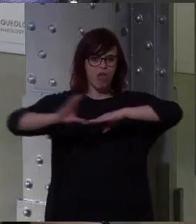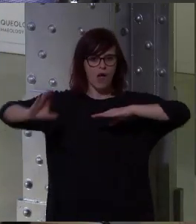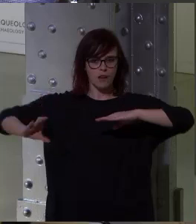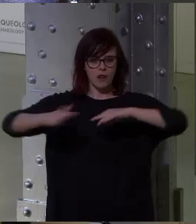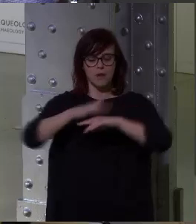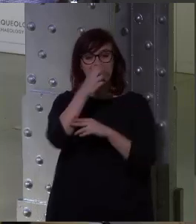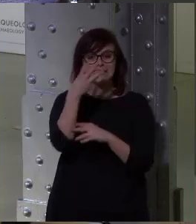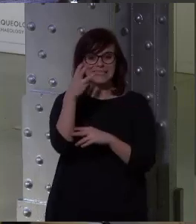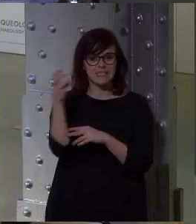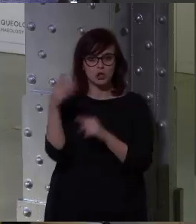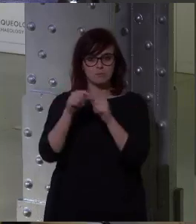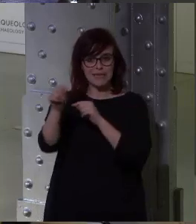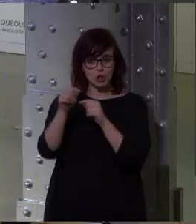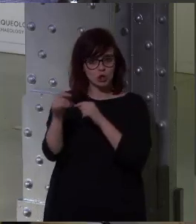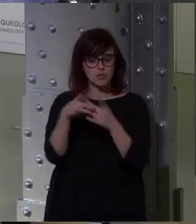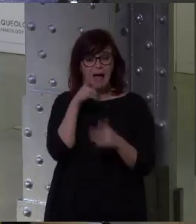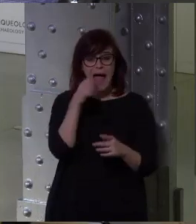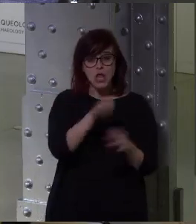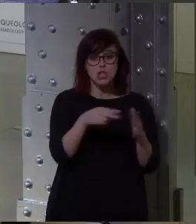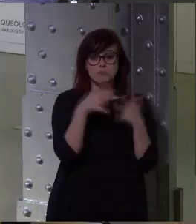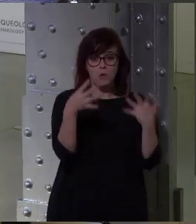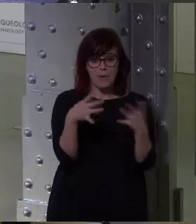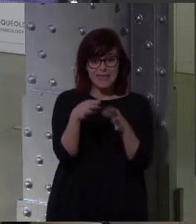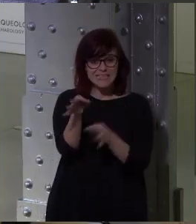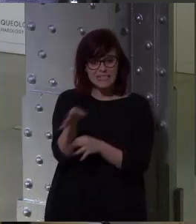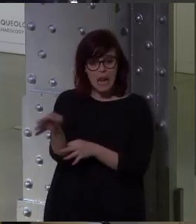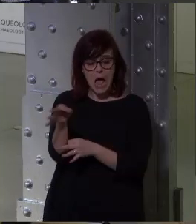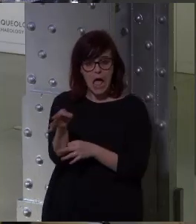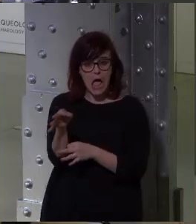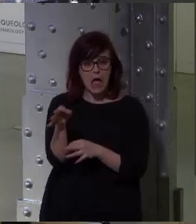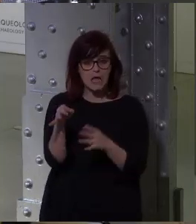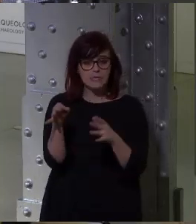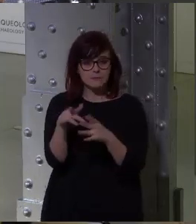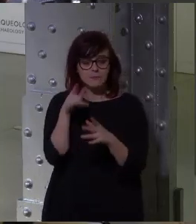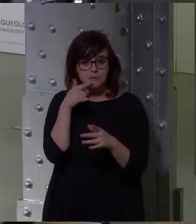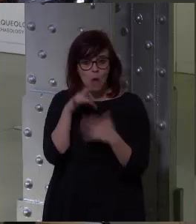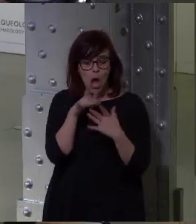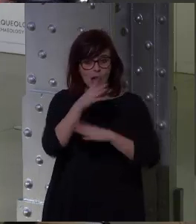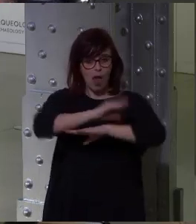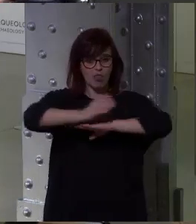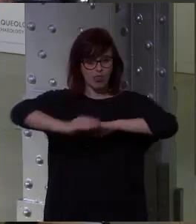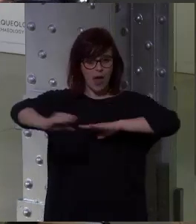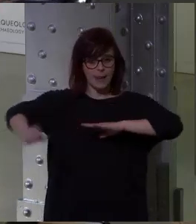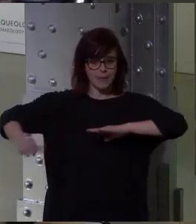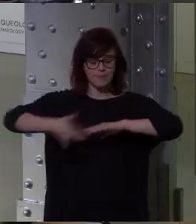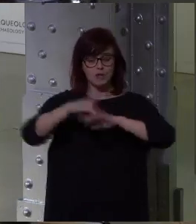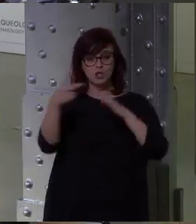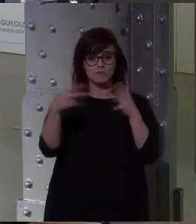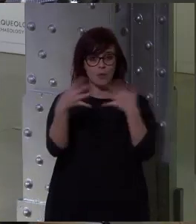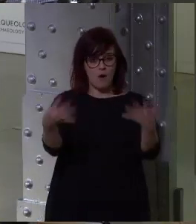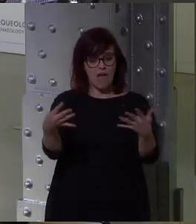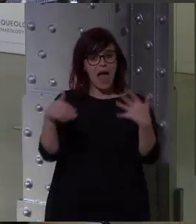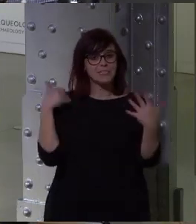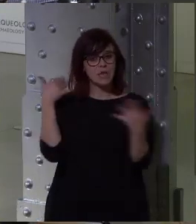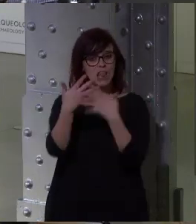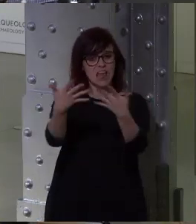casi 300 metros, y me dice, en el año 2009 esta islita estaba dentro del glaciar, ha retrocedido desde el 2009 en 10